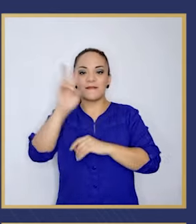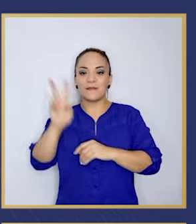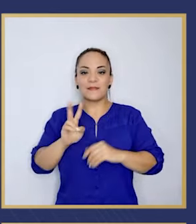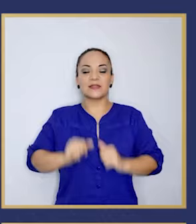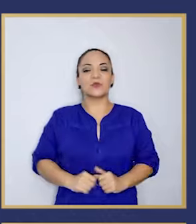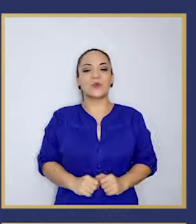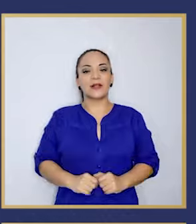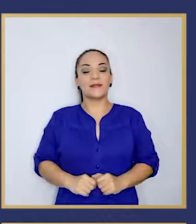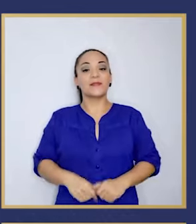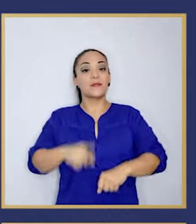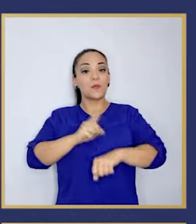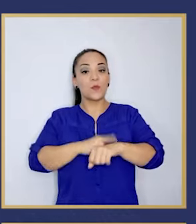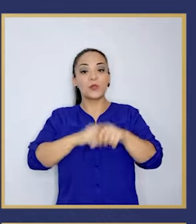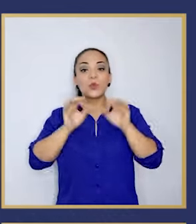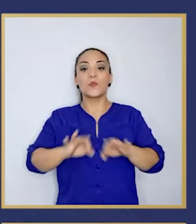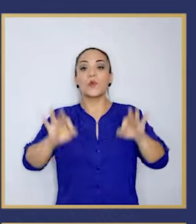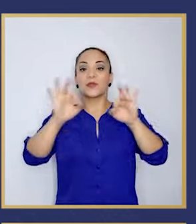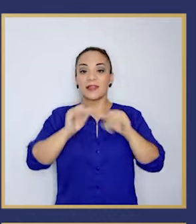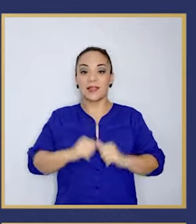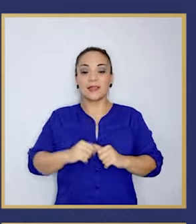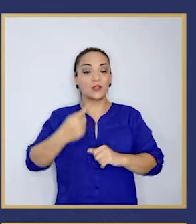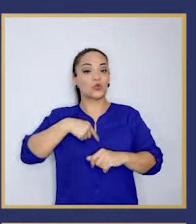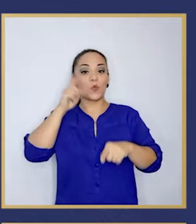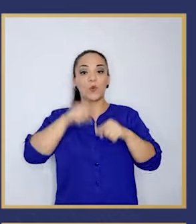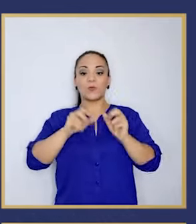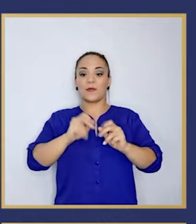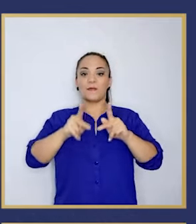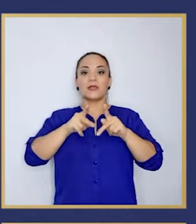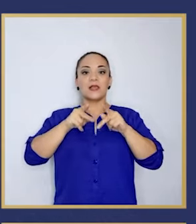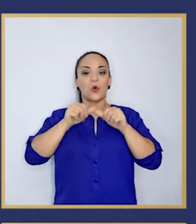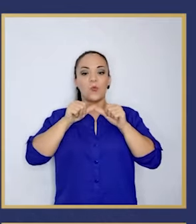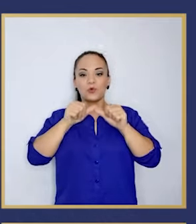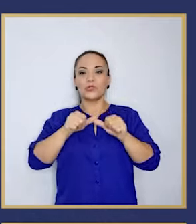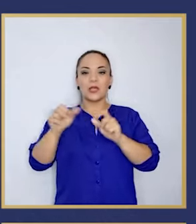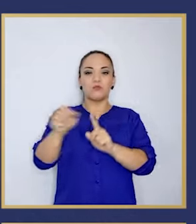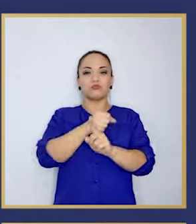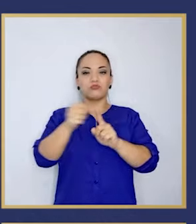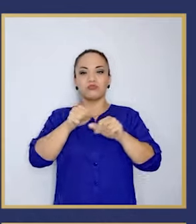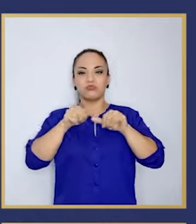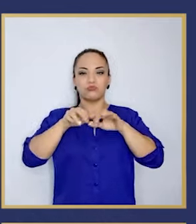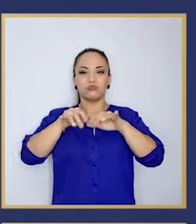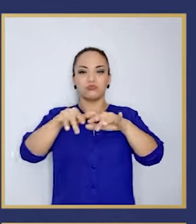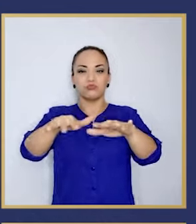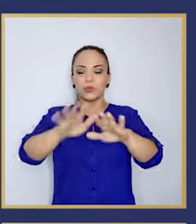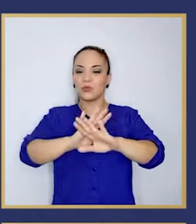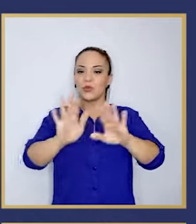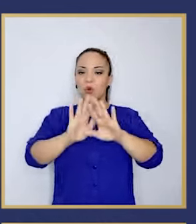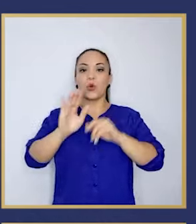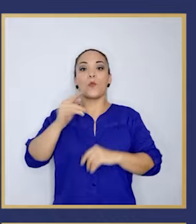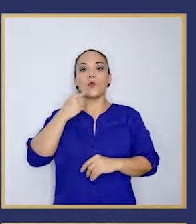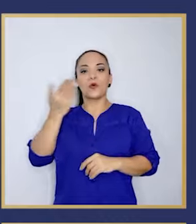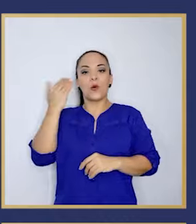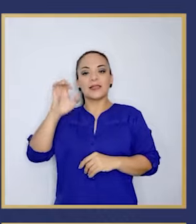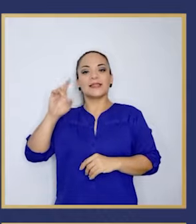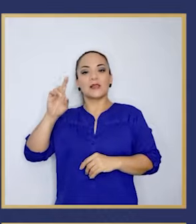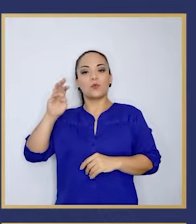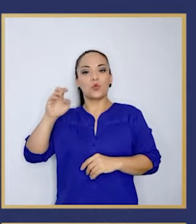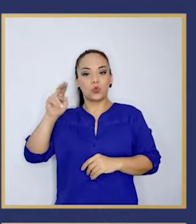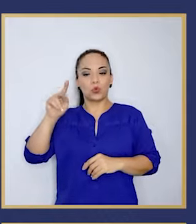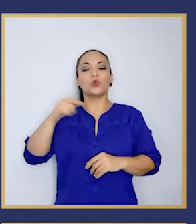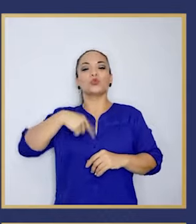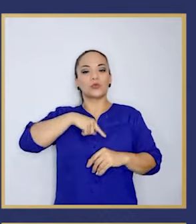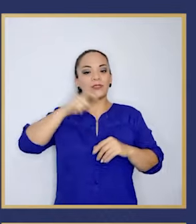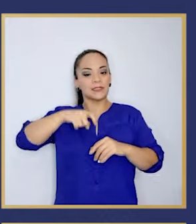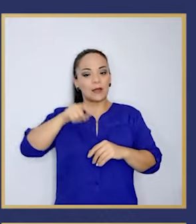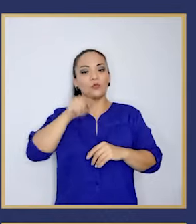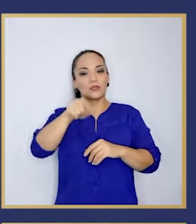locura. Entonces, son horas cruciales, no podemos dejar que esto se extienda, como decía el mundo,